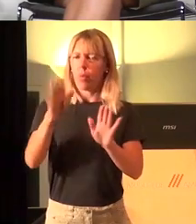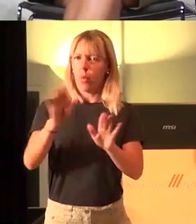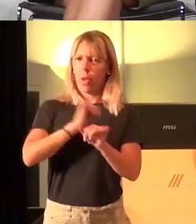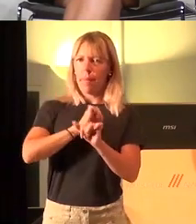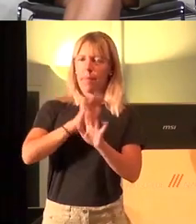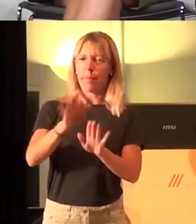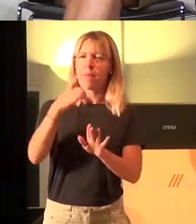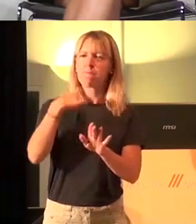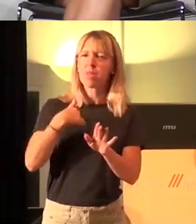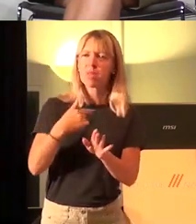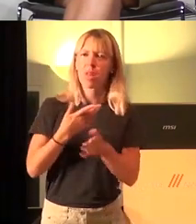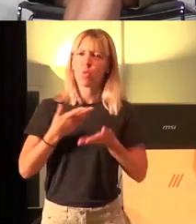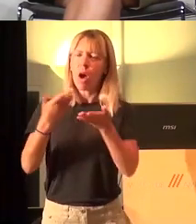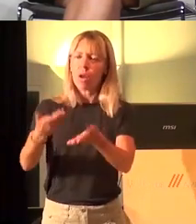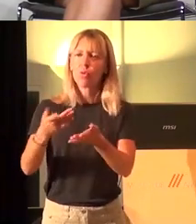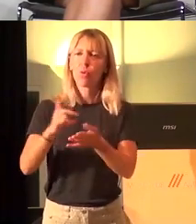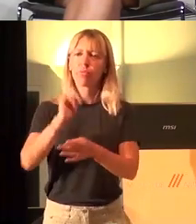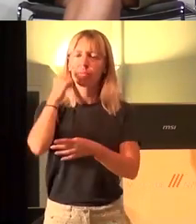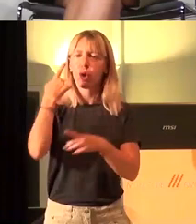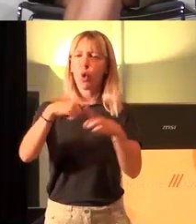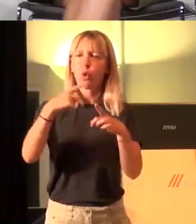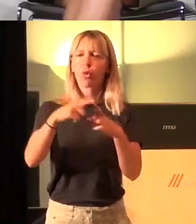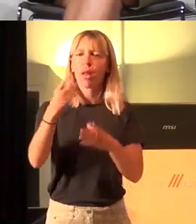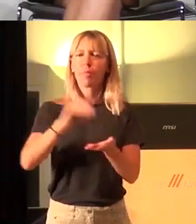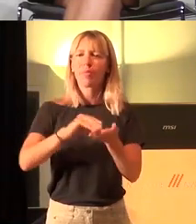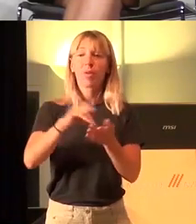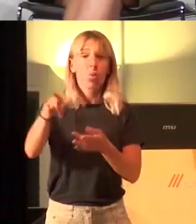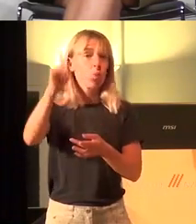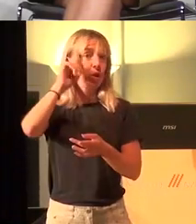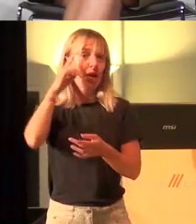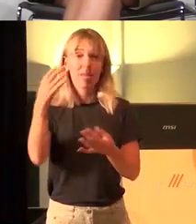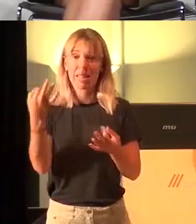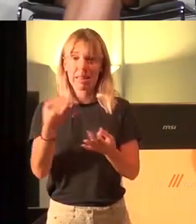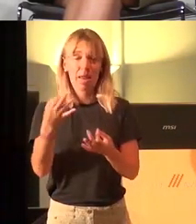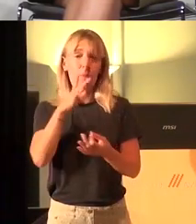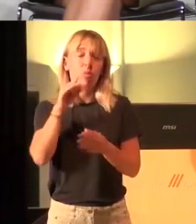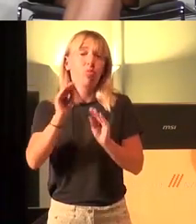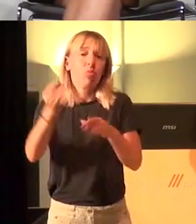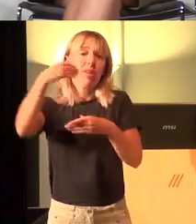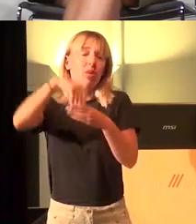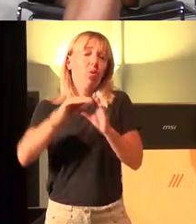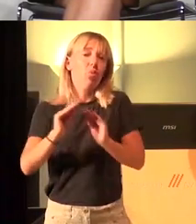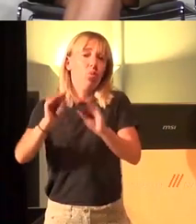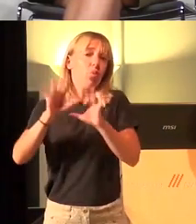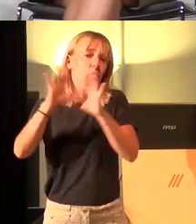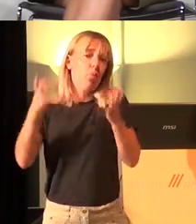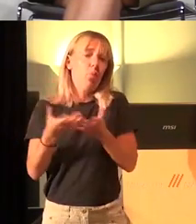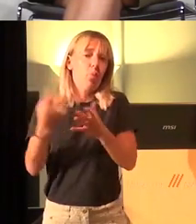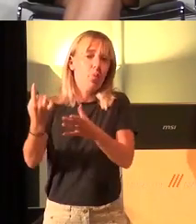me está diciendo que te ayudan a encontrar cosas que muchas veces tú no sabes lo que hay porque estás en tu propia